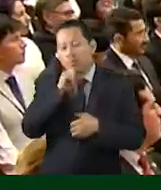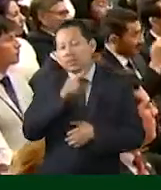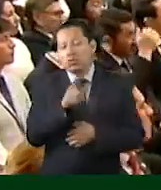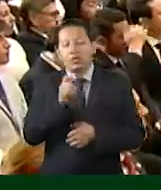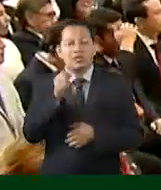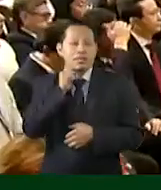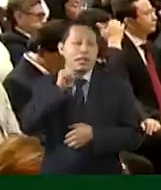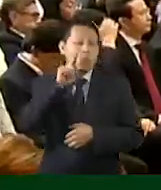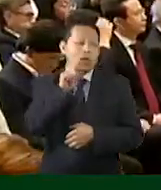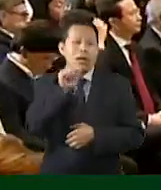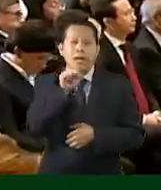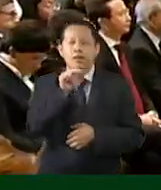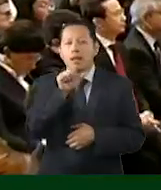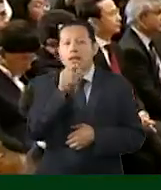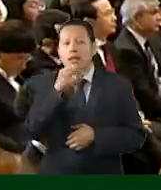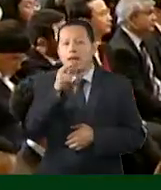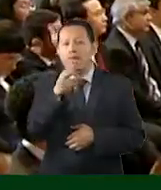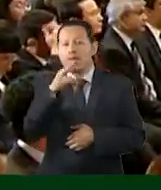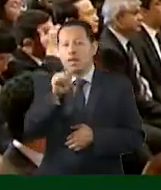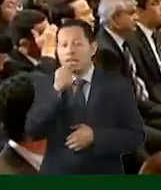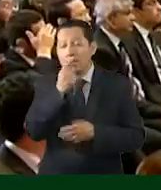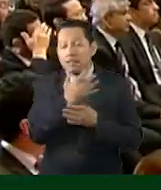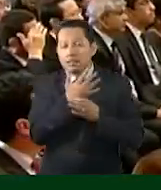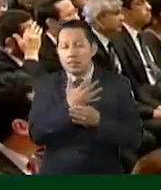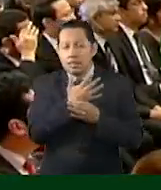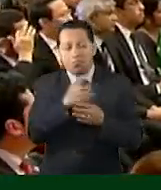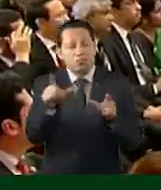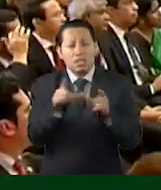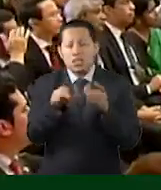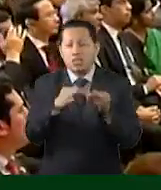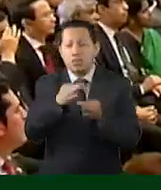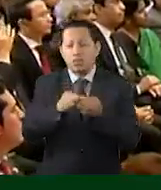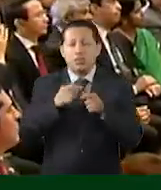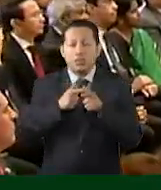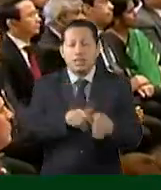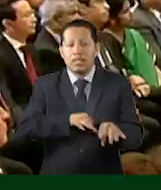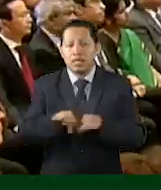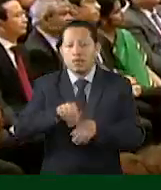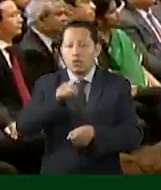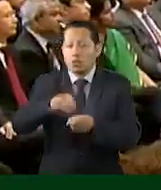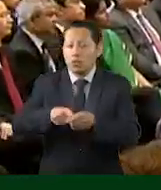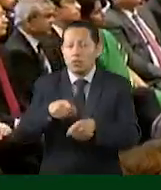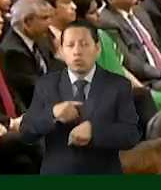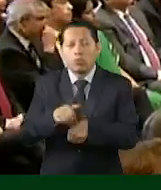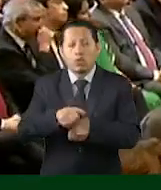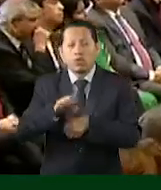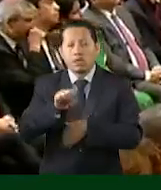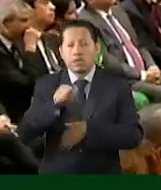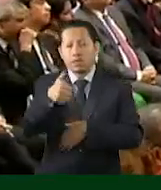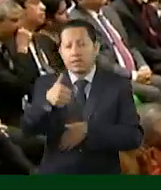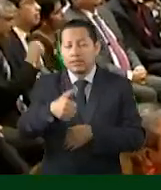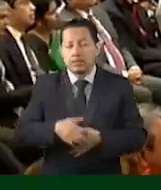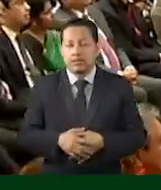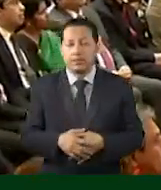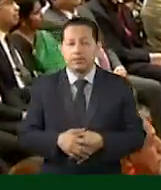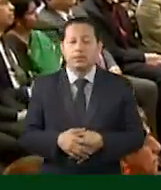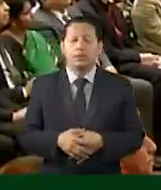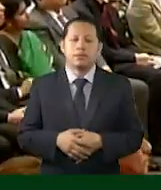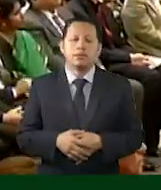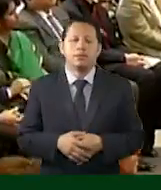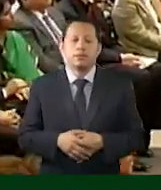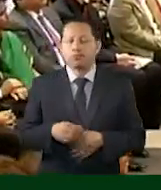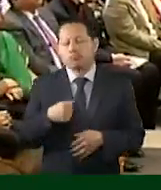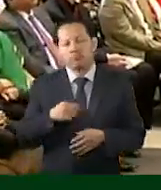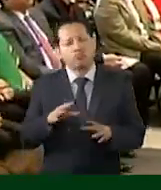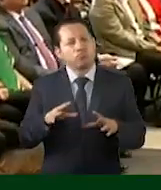la senadora Ana Lilia Rivera dijo estar lista para dar continuidad a su trabajo en la 66ª legislatura. Asumo